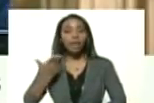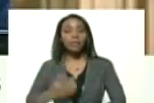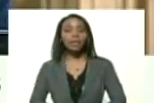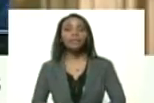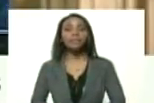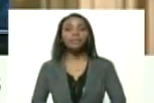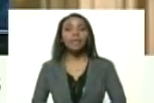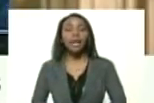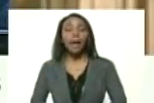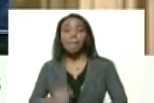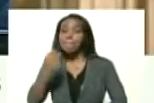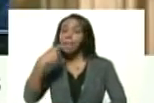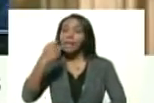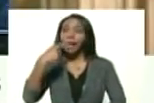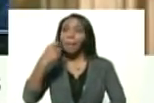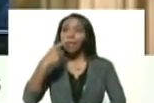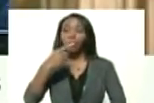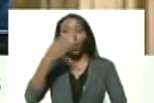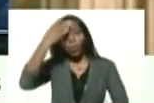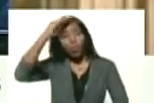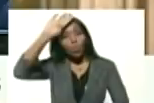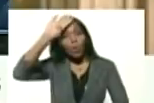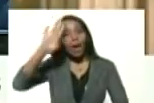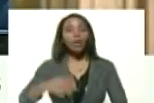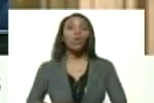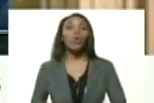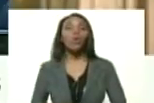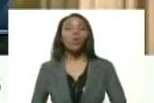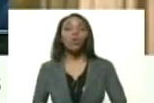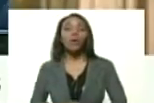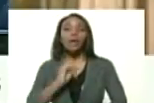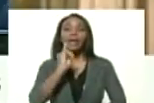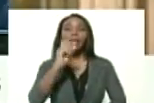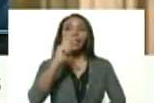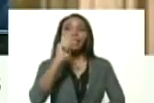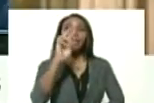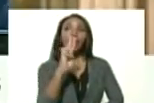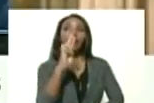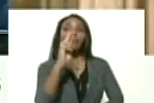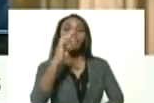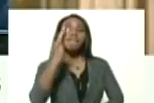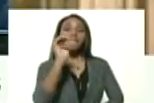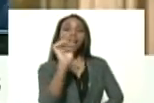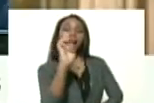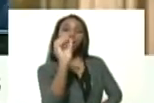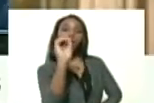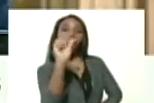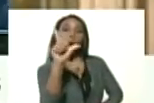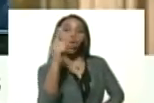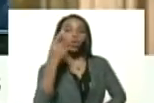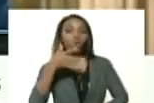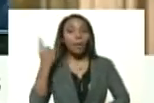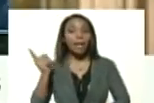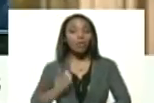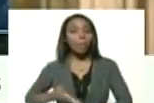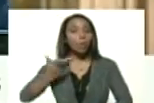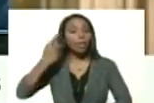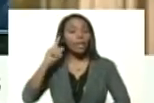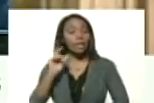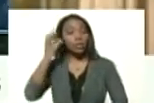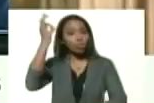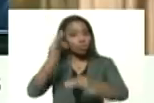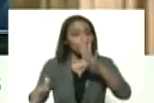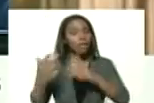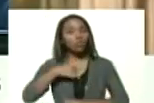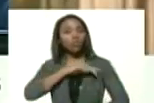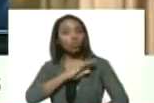el medicamento cubano interferón ha sido fundamental afortunadamente tenemos